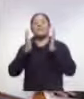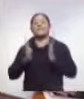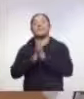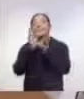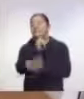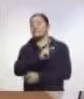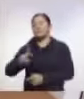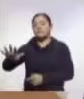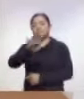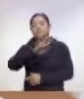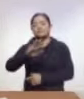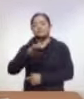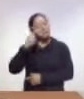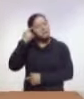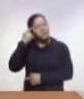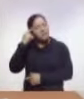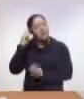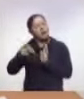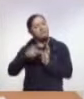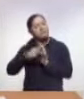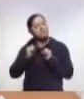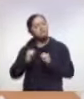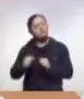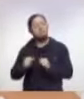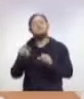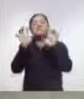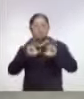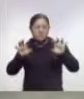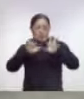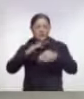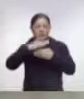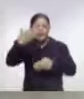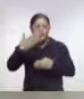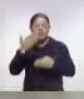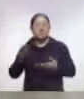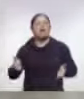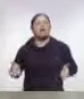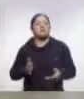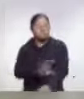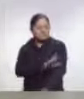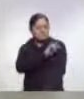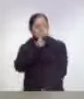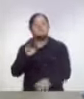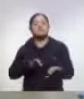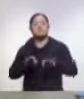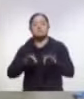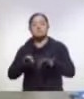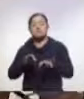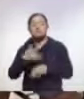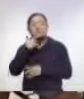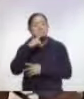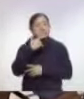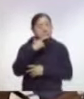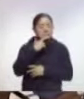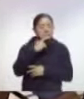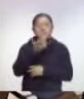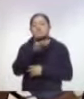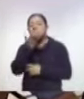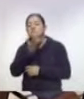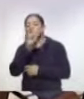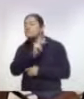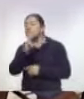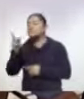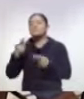reforzaron sus conocimientos en temas como Excel avanzado, motivación laboral, estilos de aprendizaje, inglés y hábitos de la gente